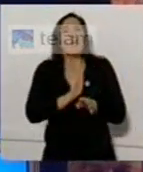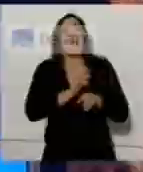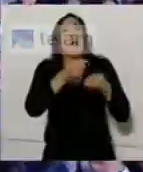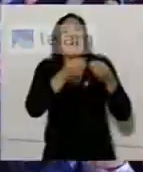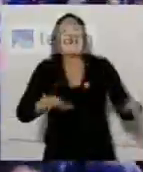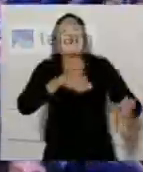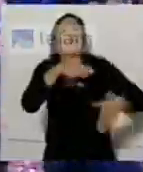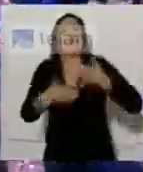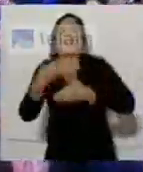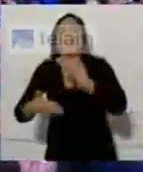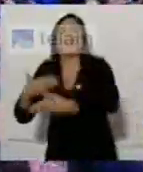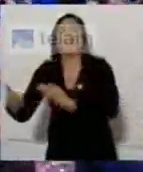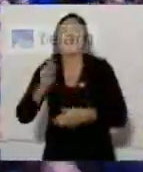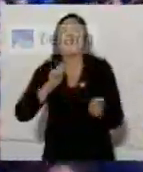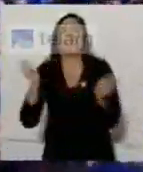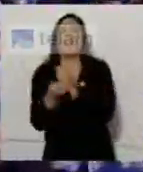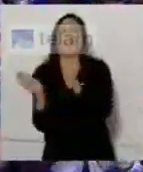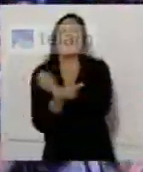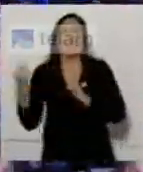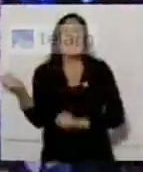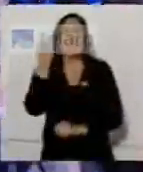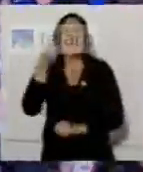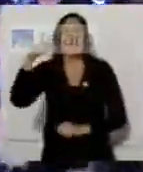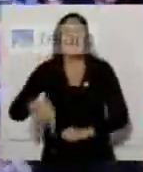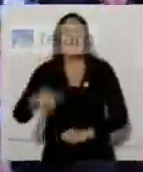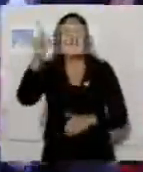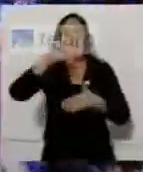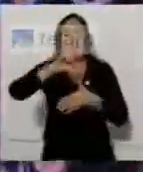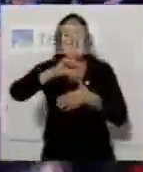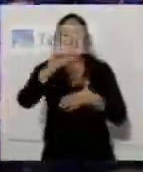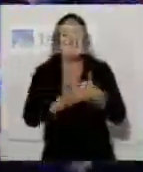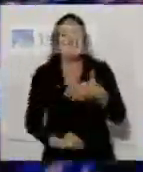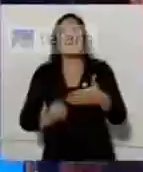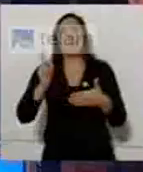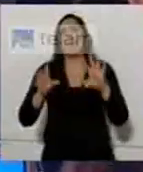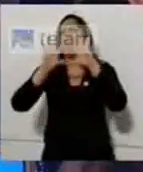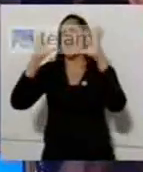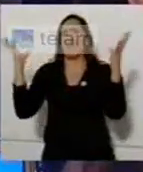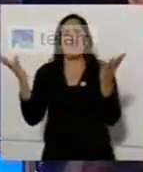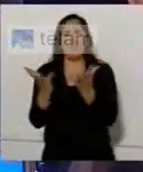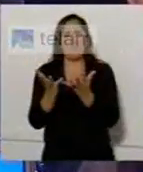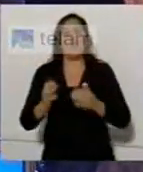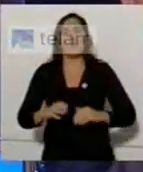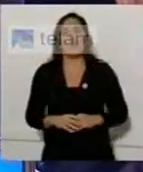procesos de transformación aquí en Latinoamérica y en el mundo.